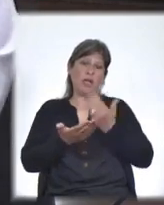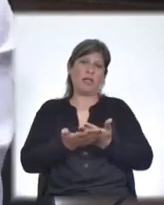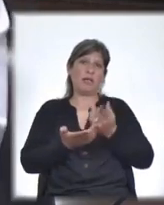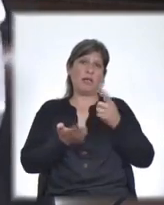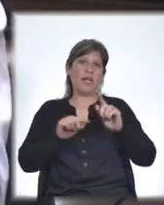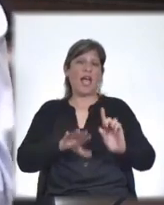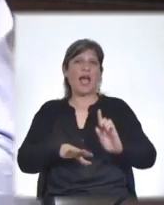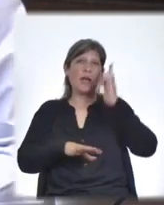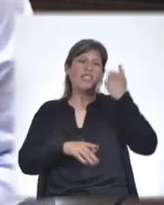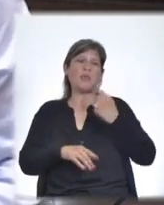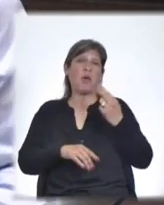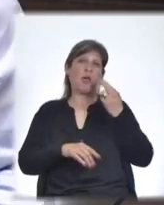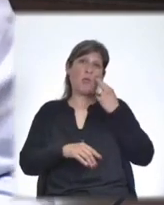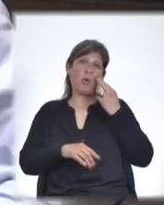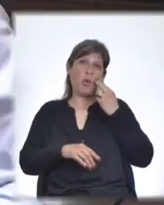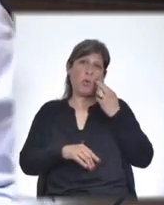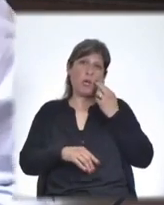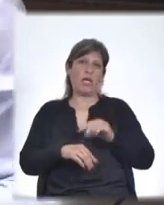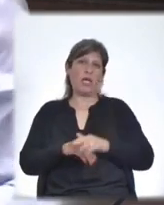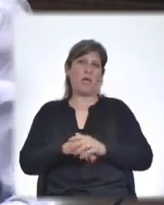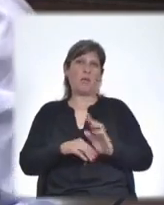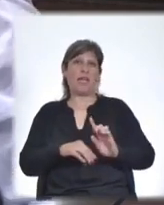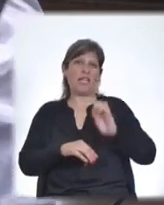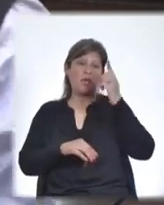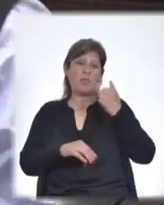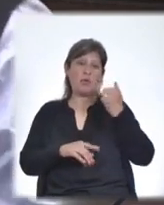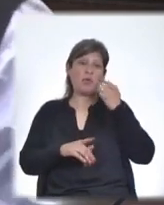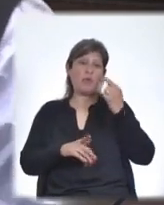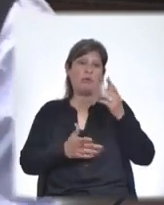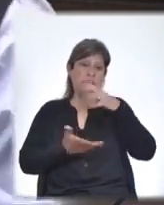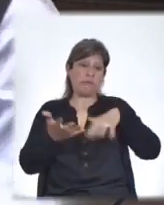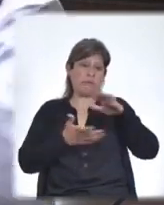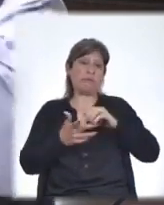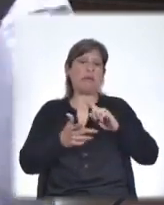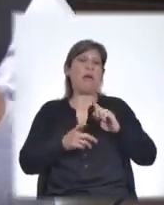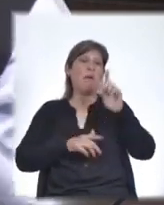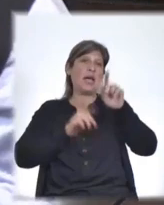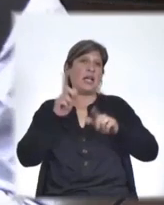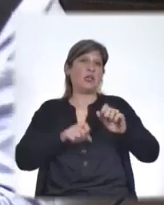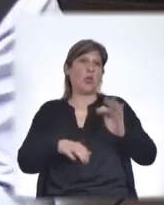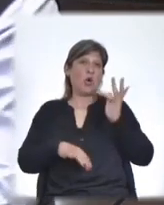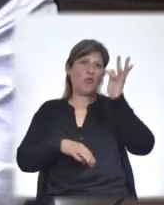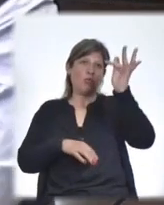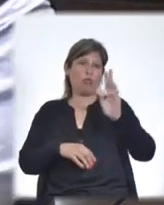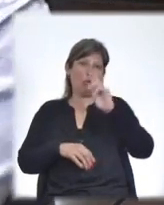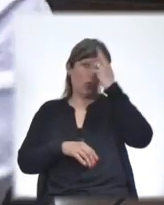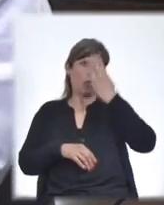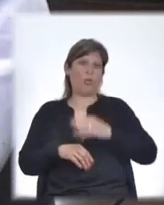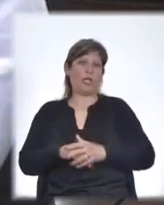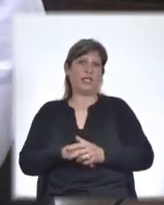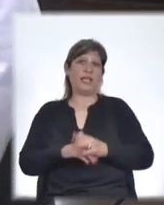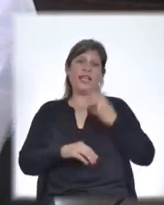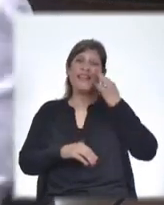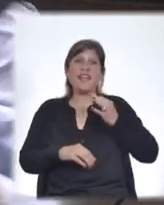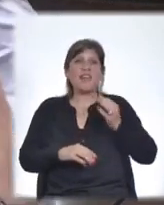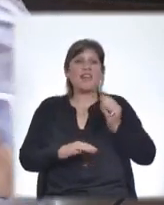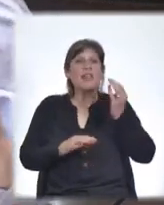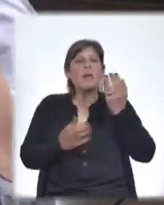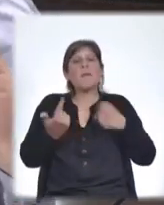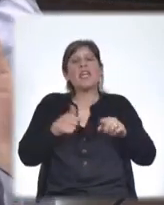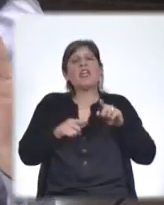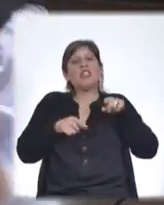el principal problema y el principal escollo para los uruguayos del futuro. Esta es la verdad. Pero si el problema